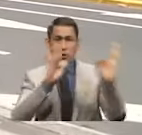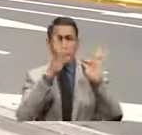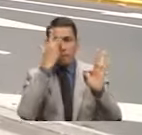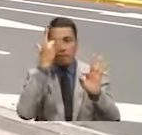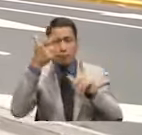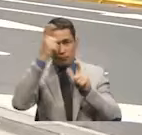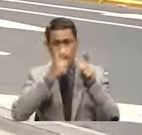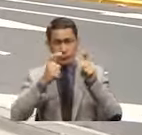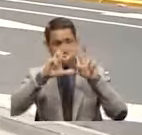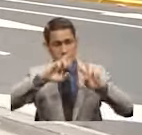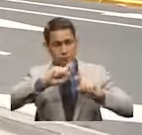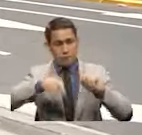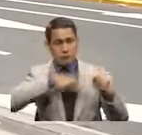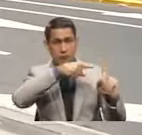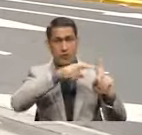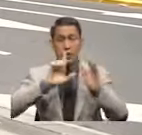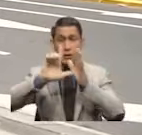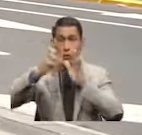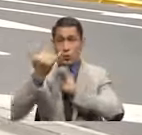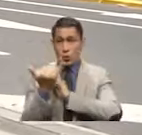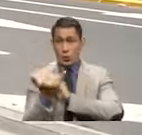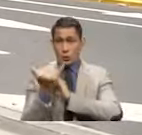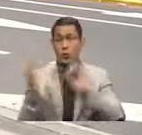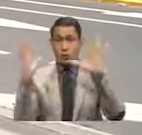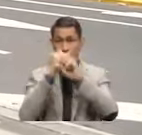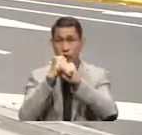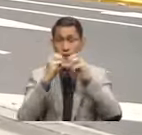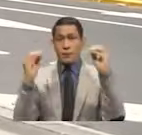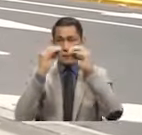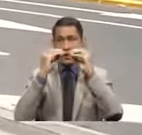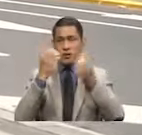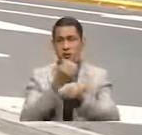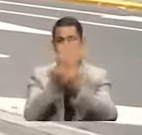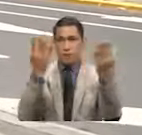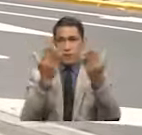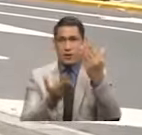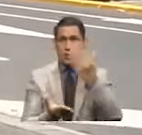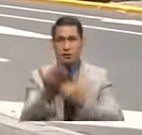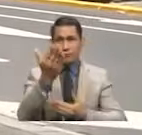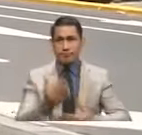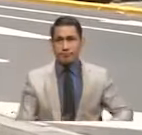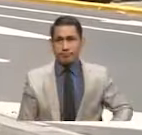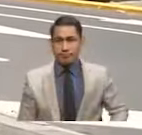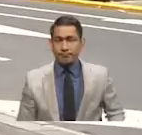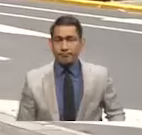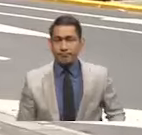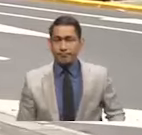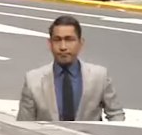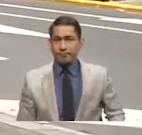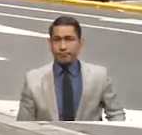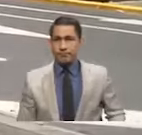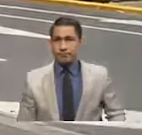la Fiscalía General del Estado. No se pierda esta información y mucho más en el noticiero Tercera Emisión.